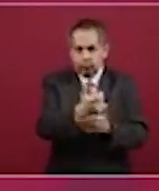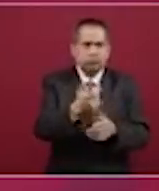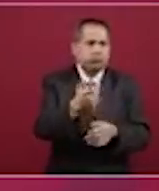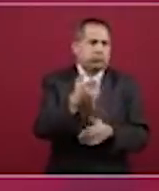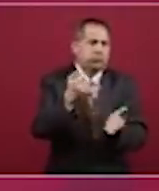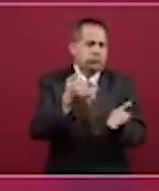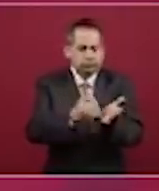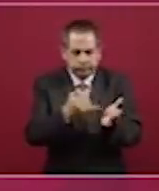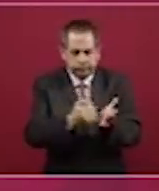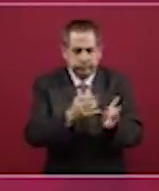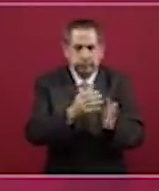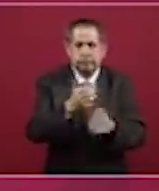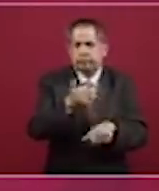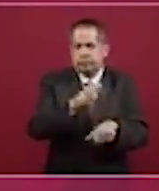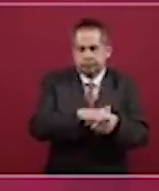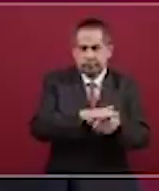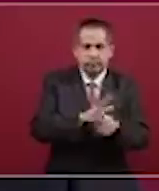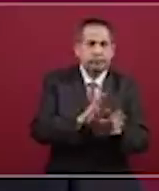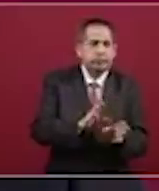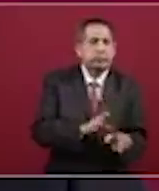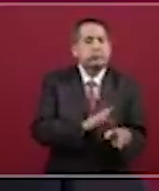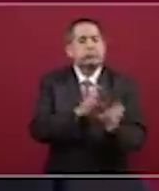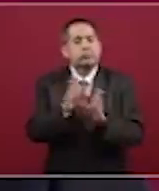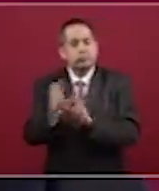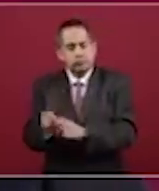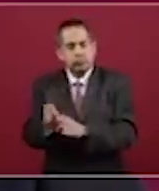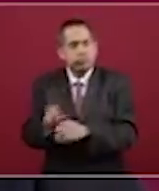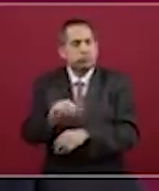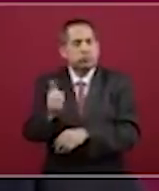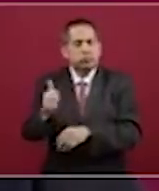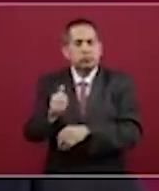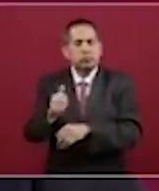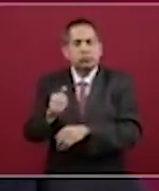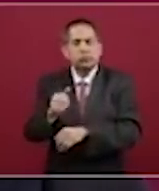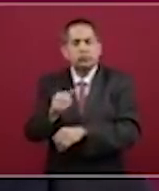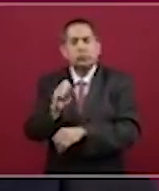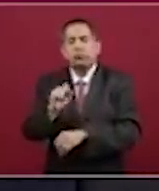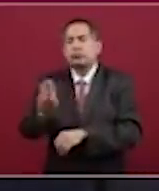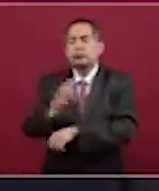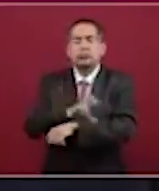Hacienda, Administración, otro gabinete para